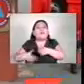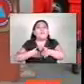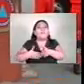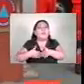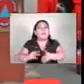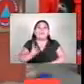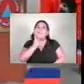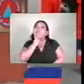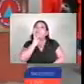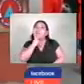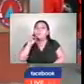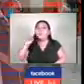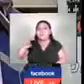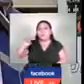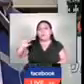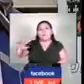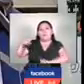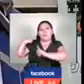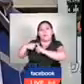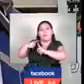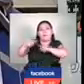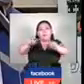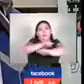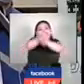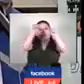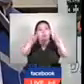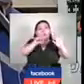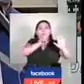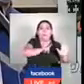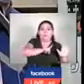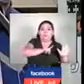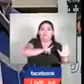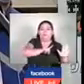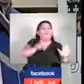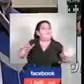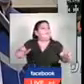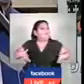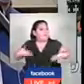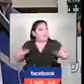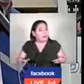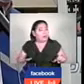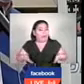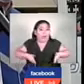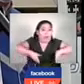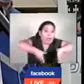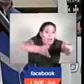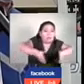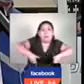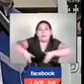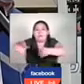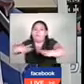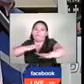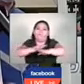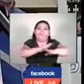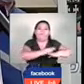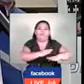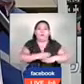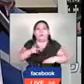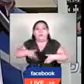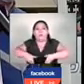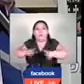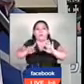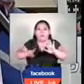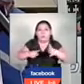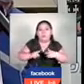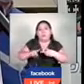día viernes 15 de abril desde las 6 de la mañana e involucra el cierre de algunas carreteras, como son la Sexta Calle